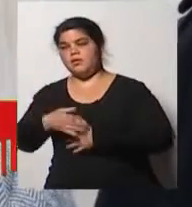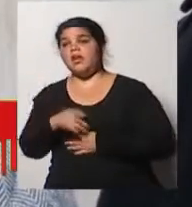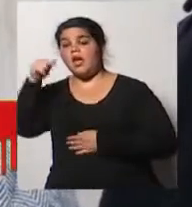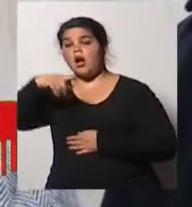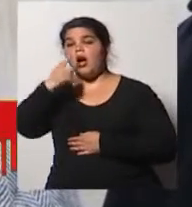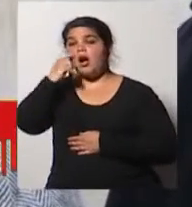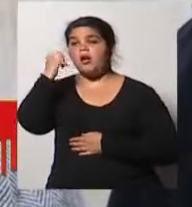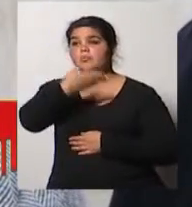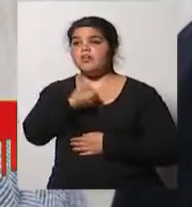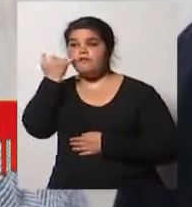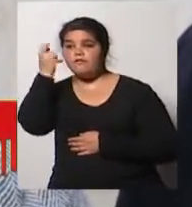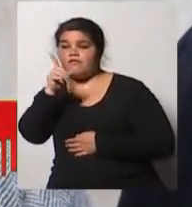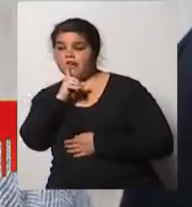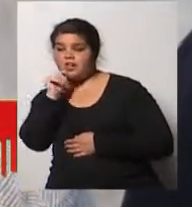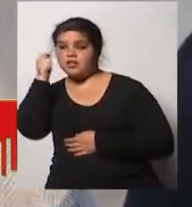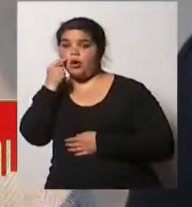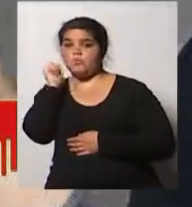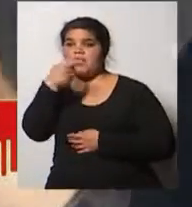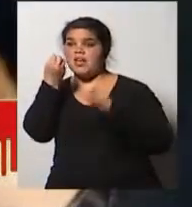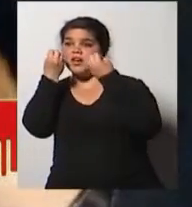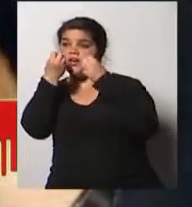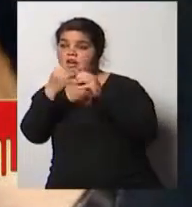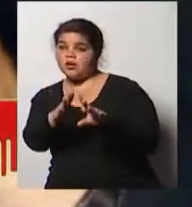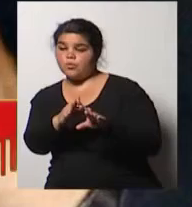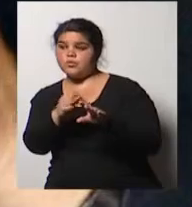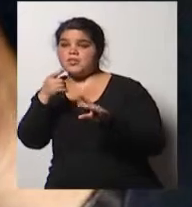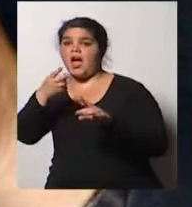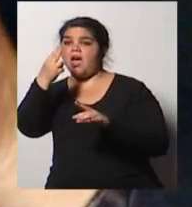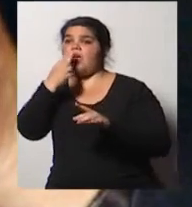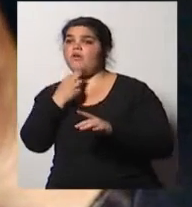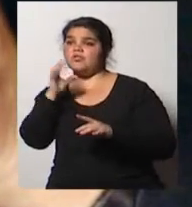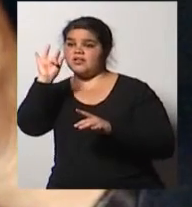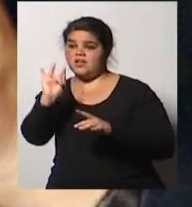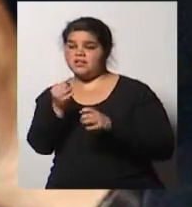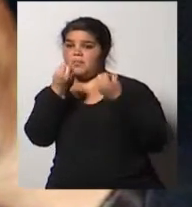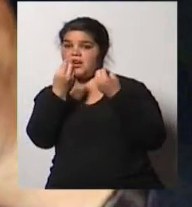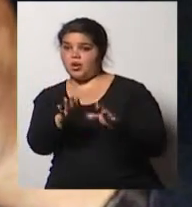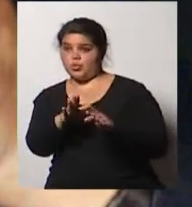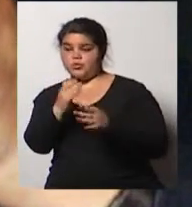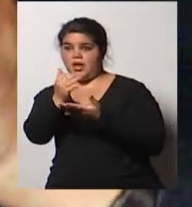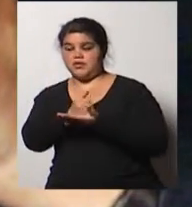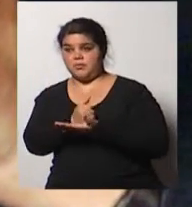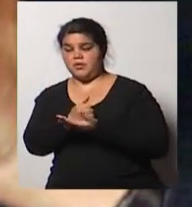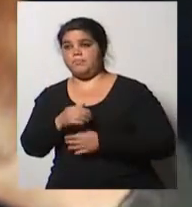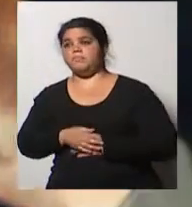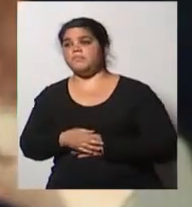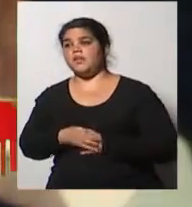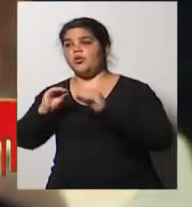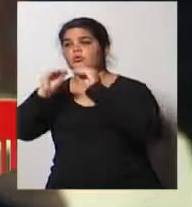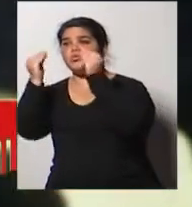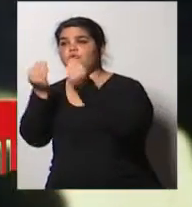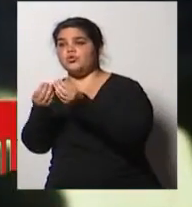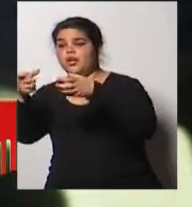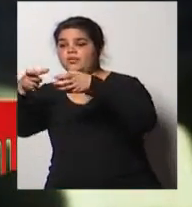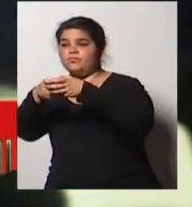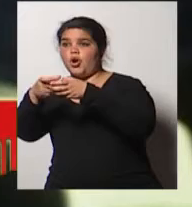Fait, la noticia de que Fait va a renunciar a partir del 11. Con lo cual la Corte, que hoy tiene 4 miembros, en diciembre va a tener